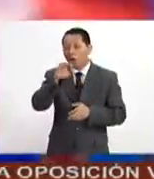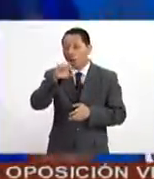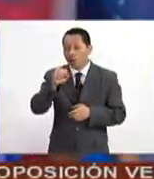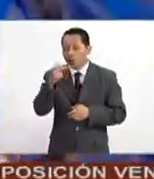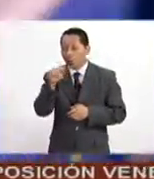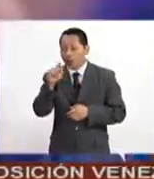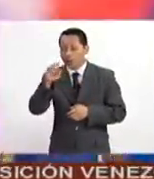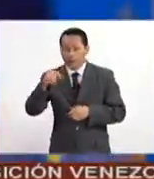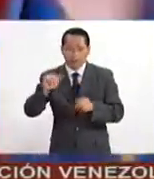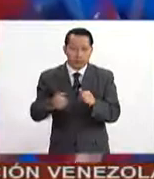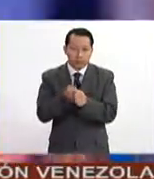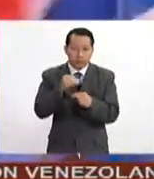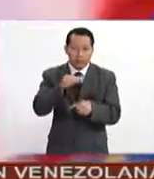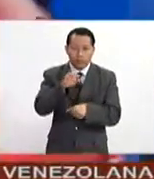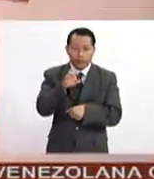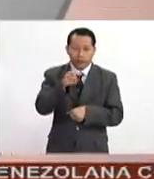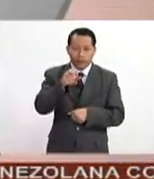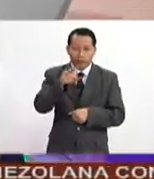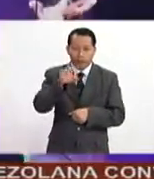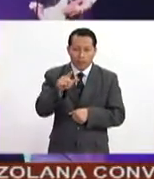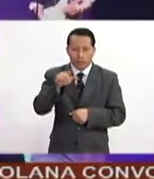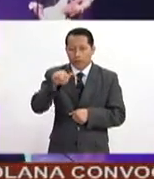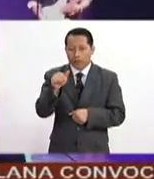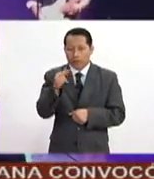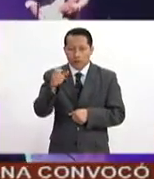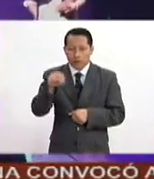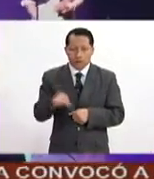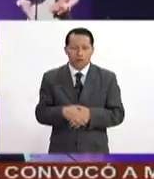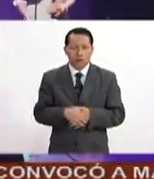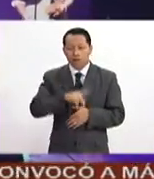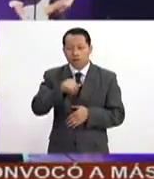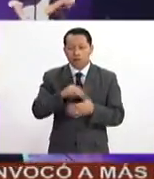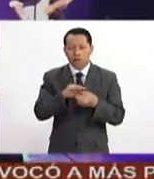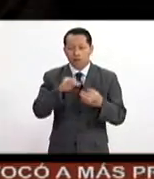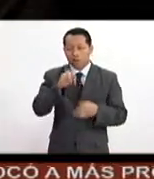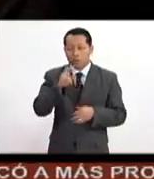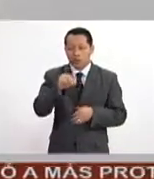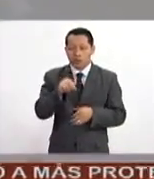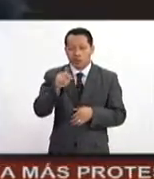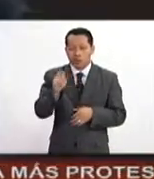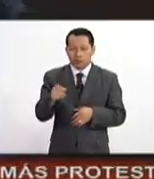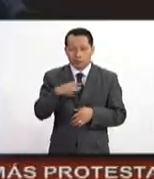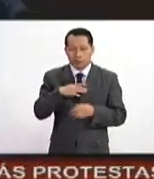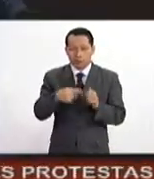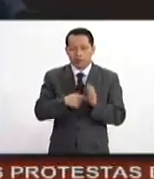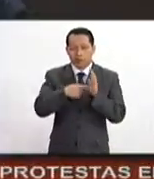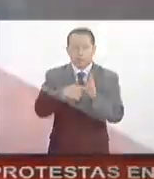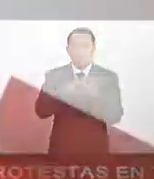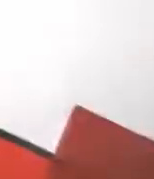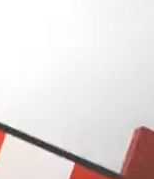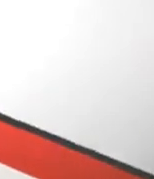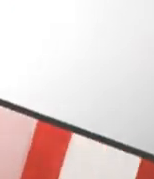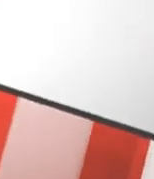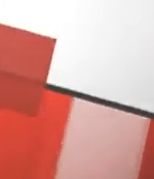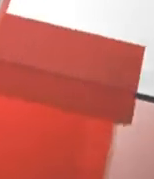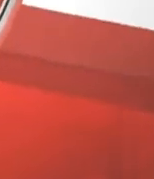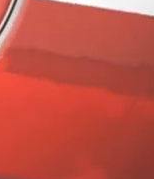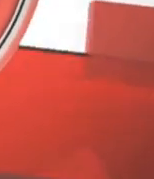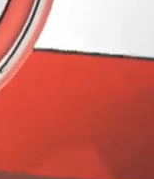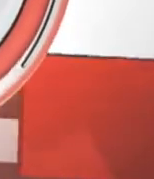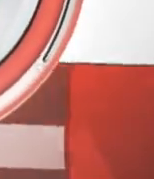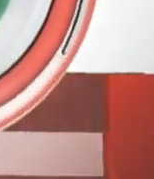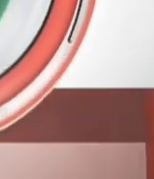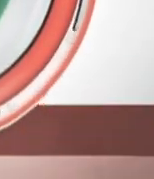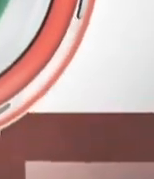Hollande su respaldo a Emmanuel Macron. Más adelante, Juan Villoro presentará su espectáculo de rock.